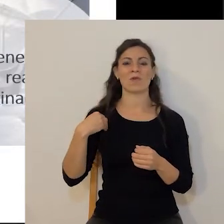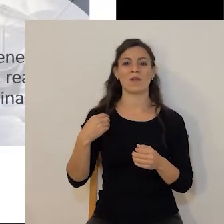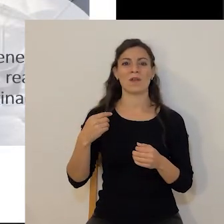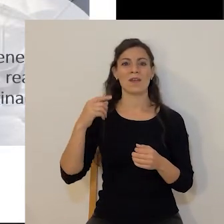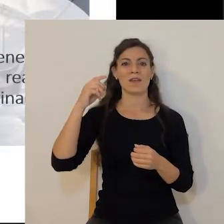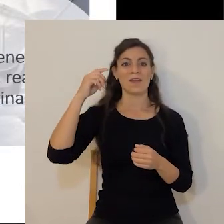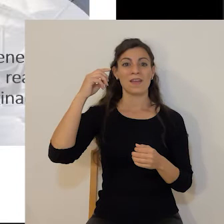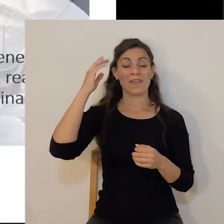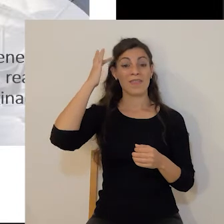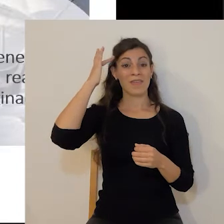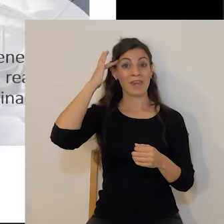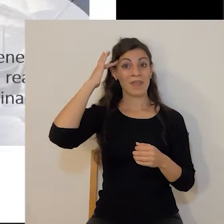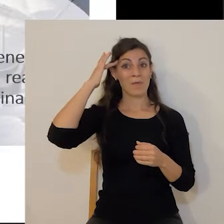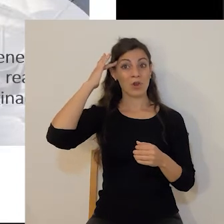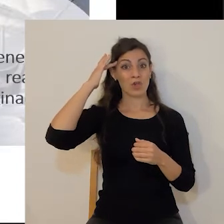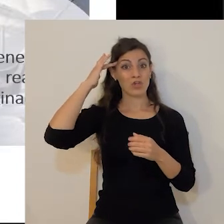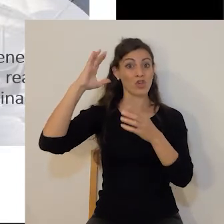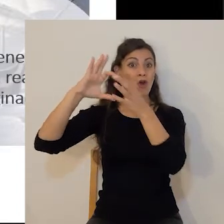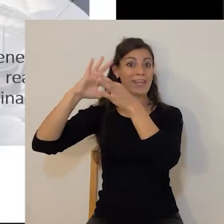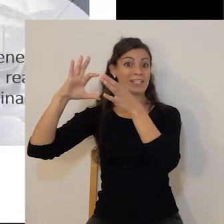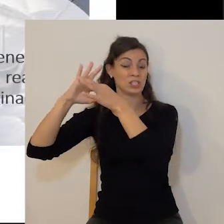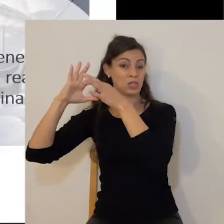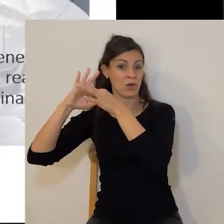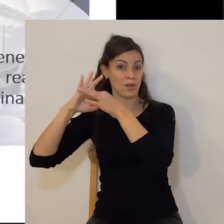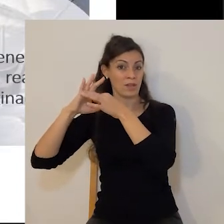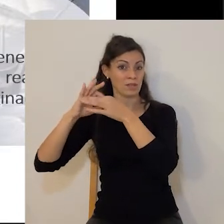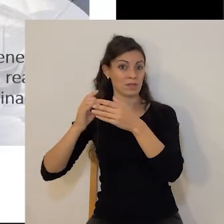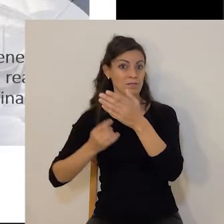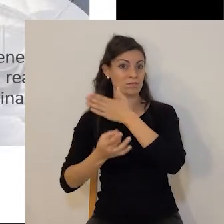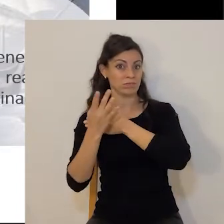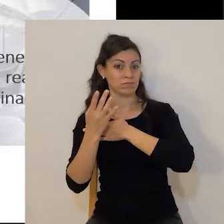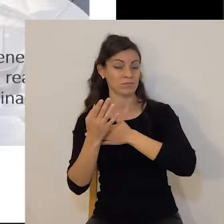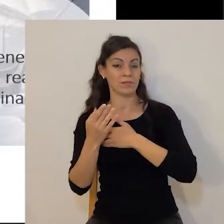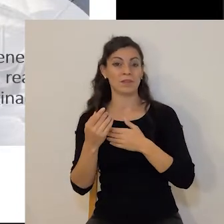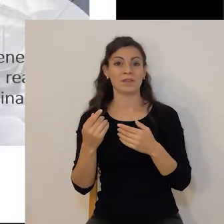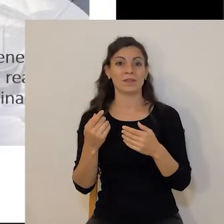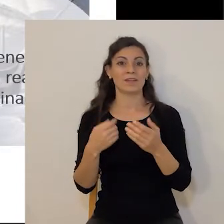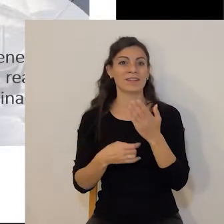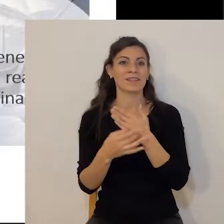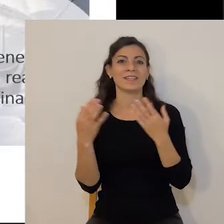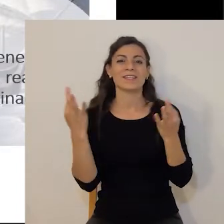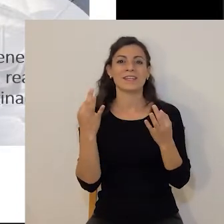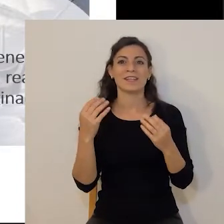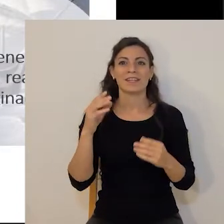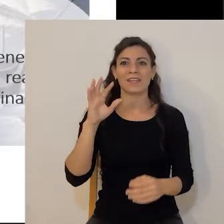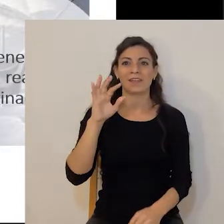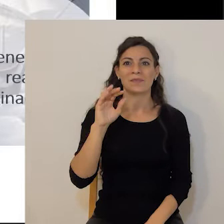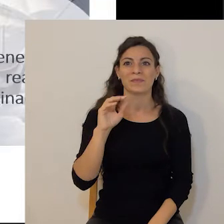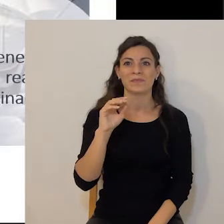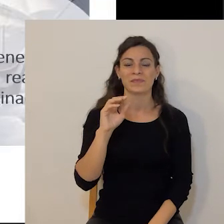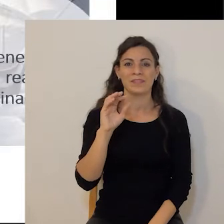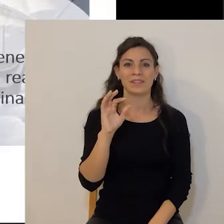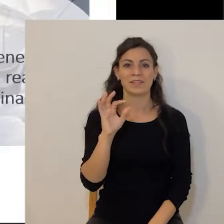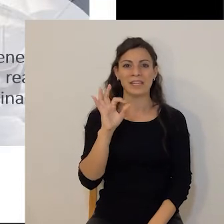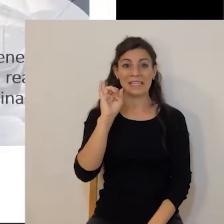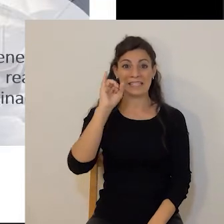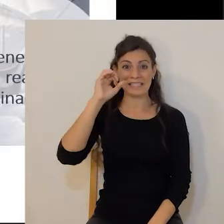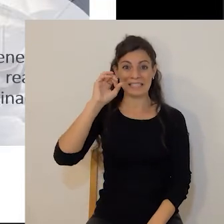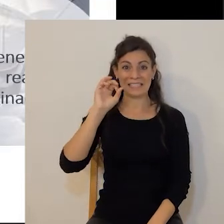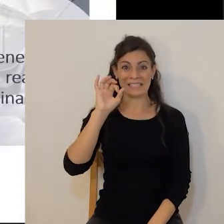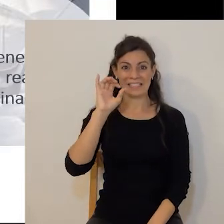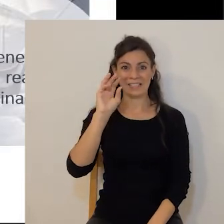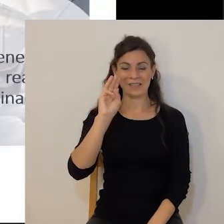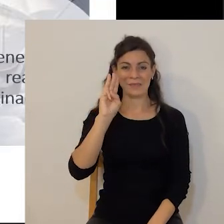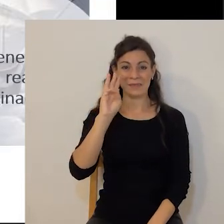que hace el cerebro. Cada pensamiento que tenemos genera sinapsis, generan rutas,